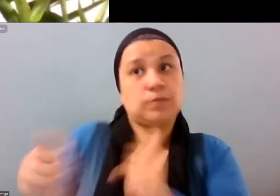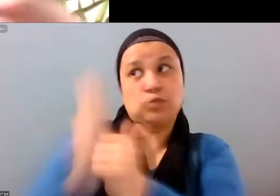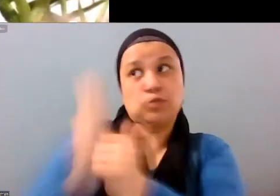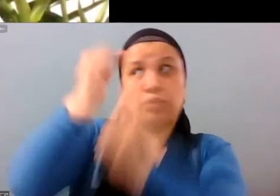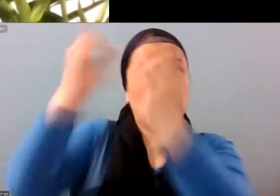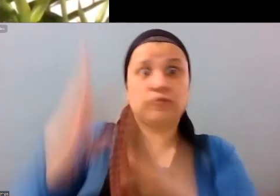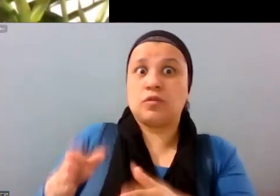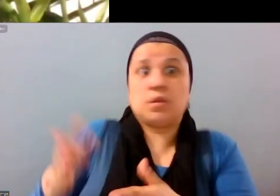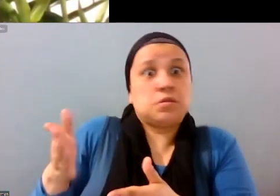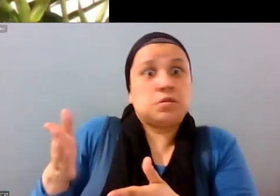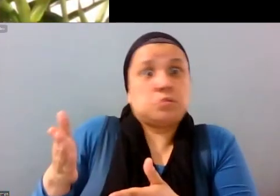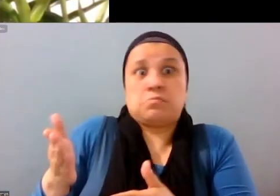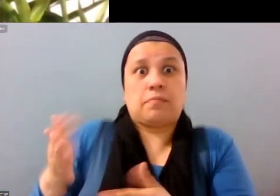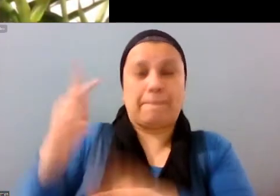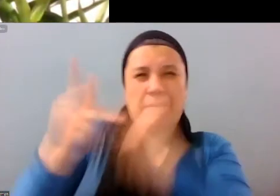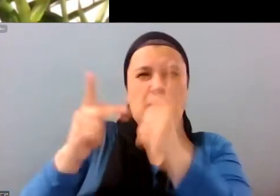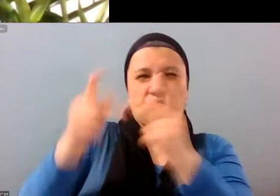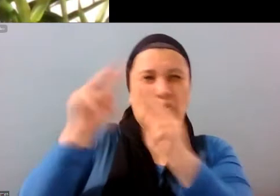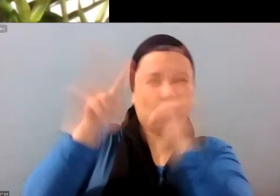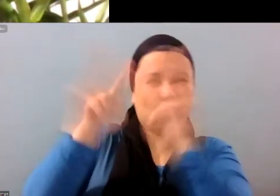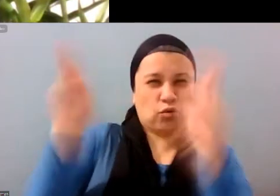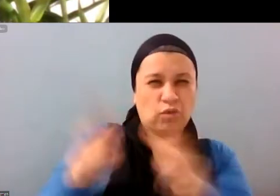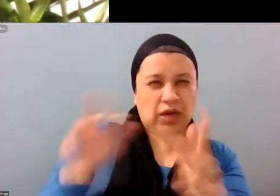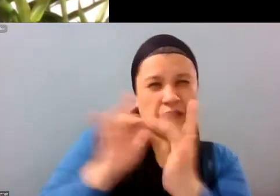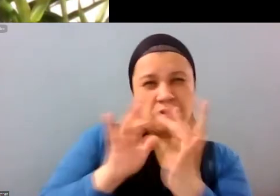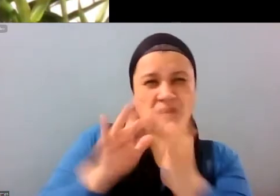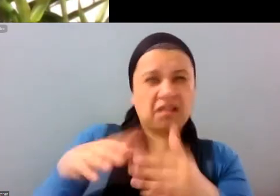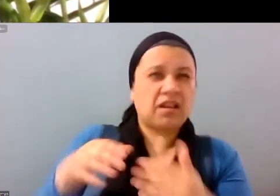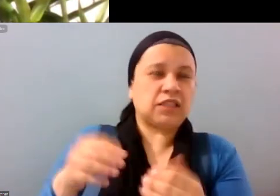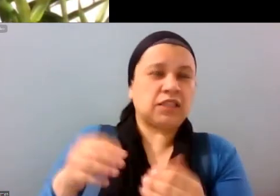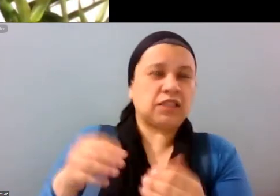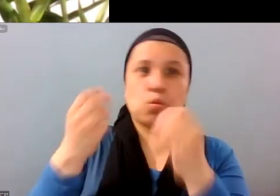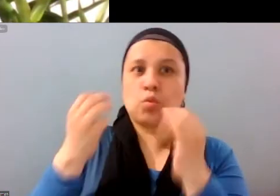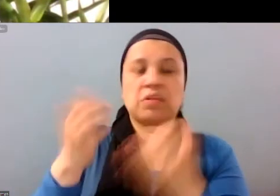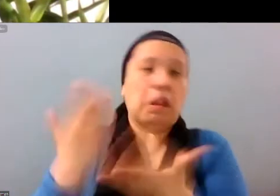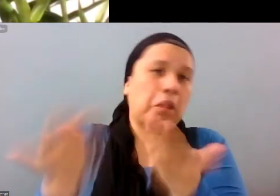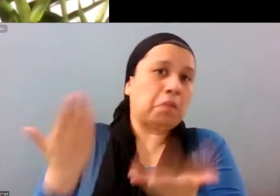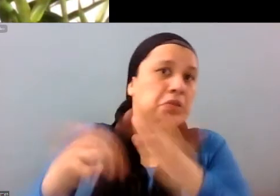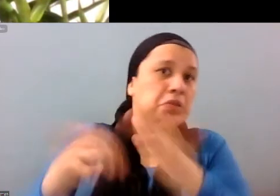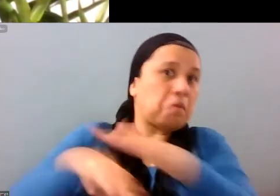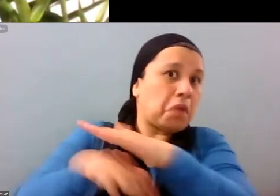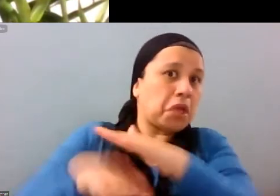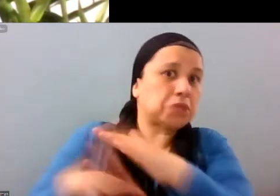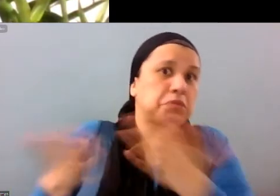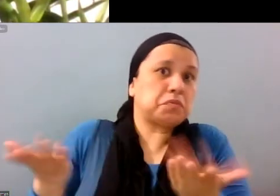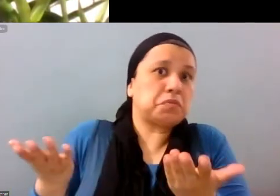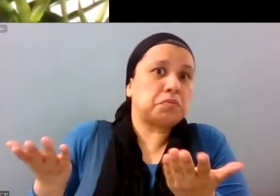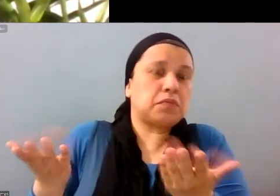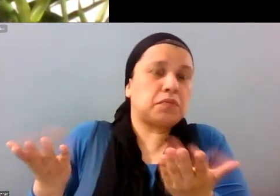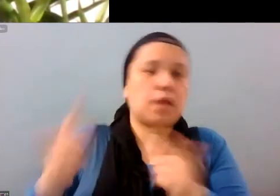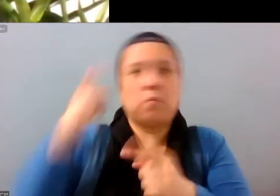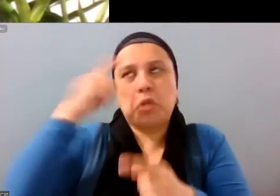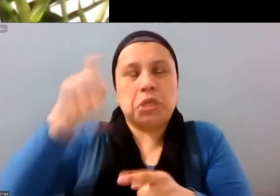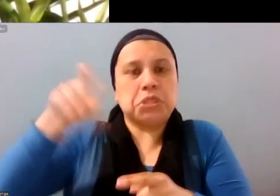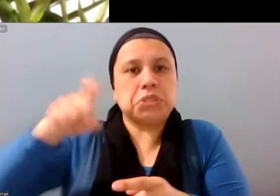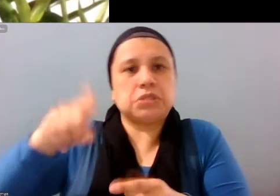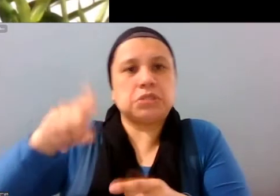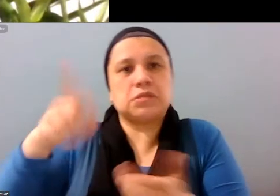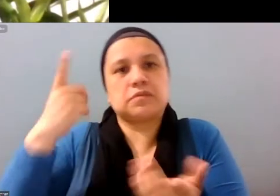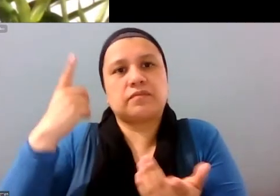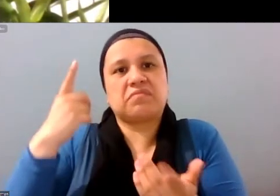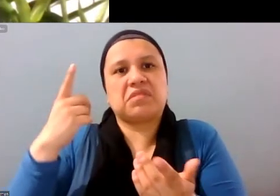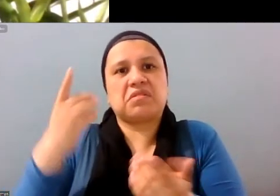perfecta conexión a internet sino que quizás tenían algo básico porque era lo que se requería para sus necesidades inmediatas